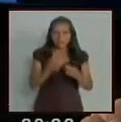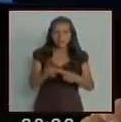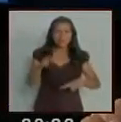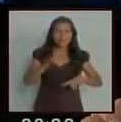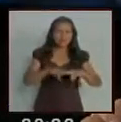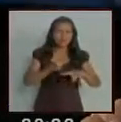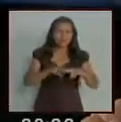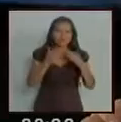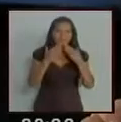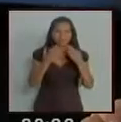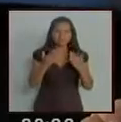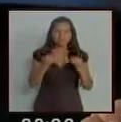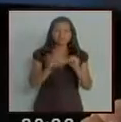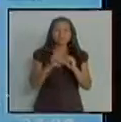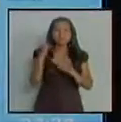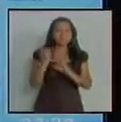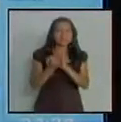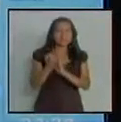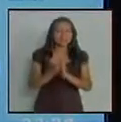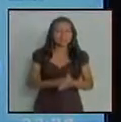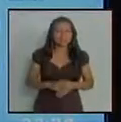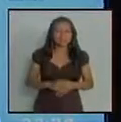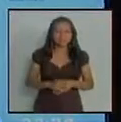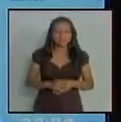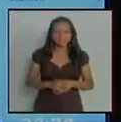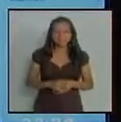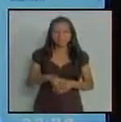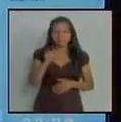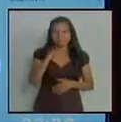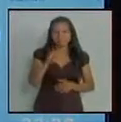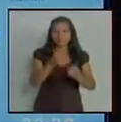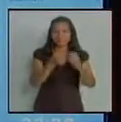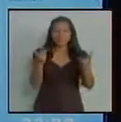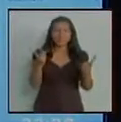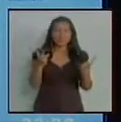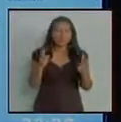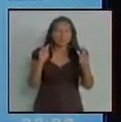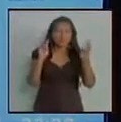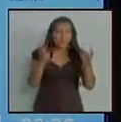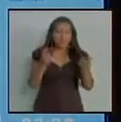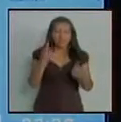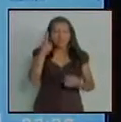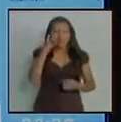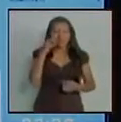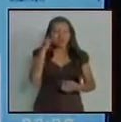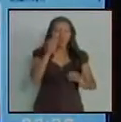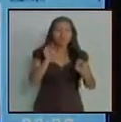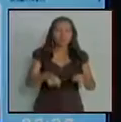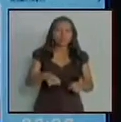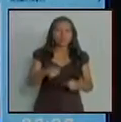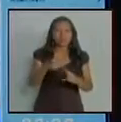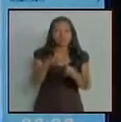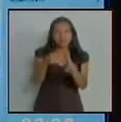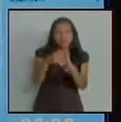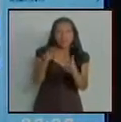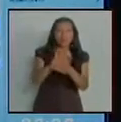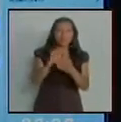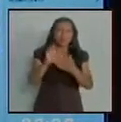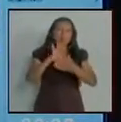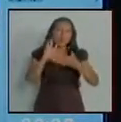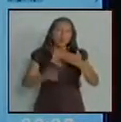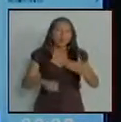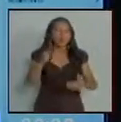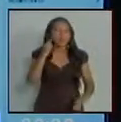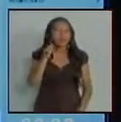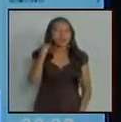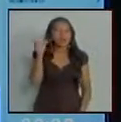de Hora 23. Vamos con Mariela en las redes sociales. Vemos que hay muchos factores que ocasionan la pérdida total o parcial de la audición en